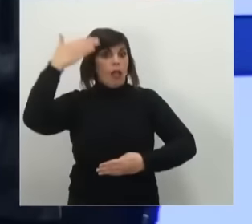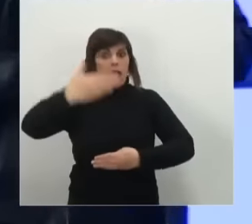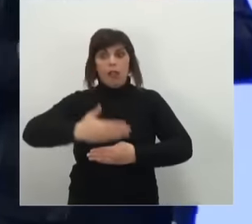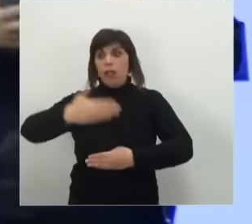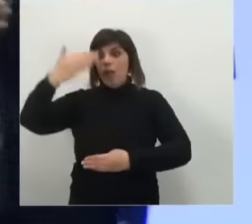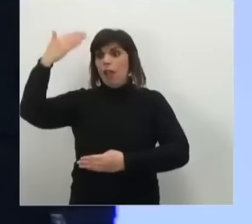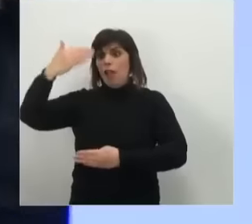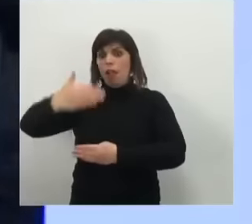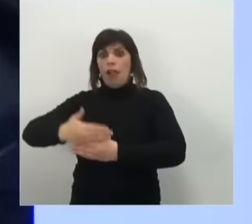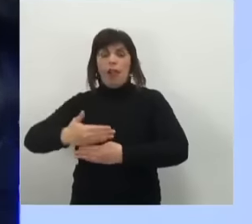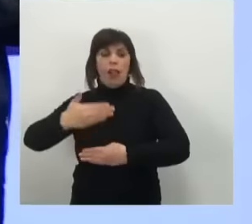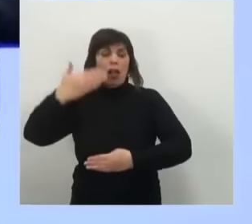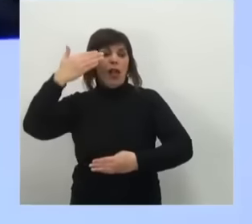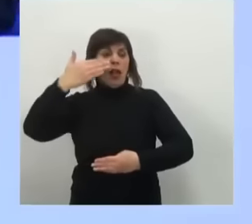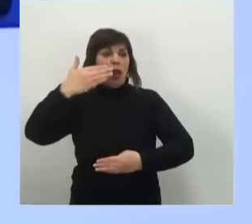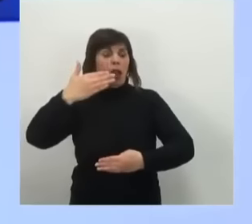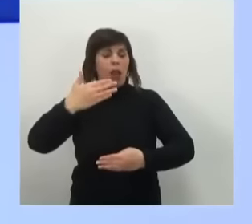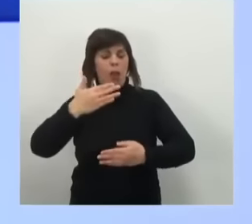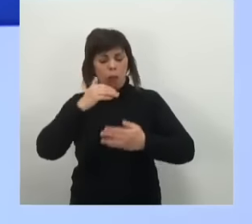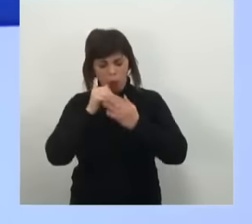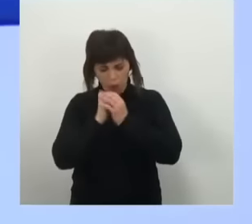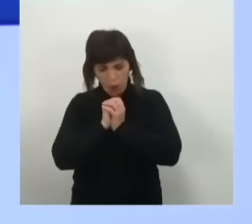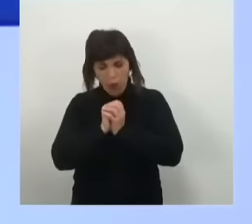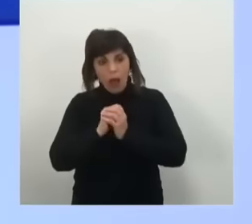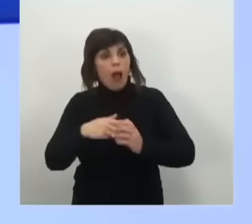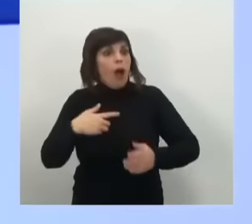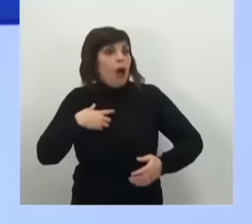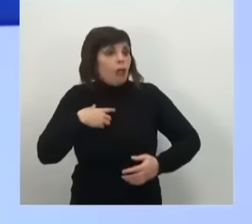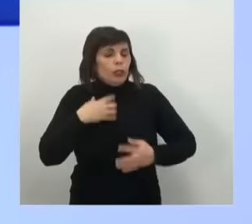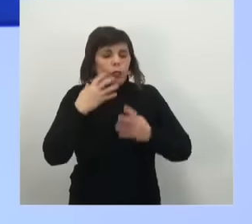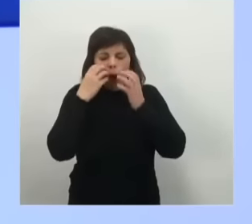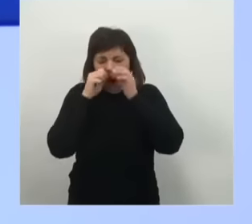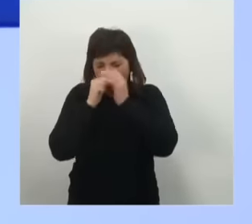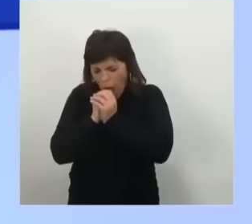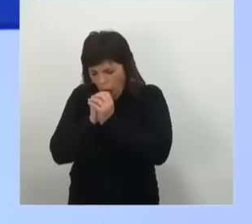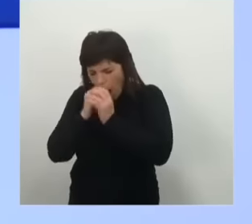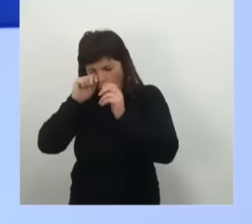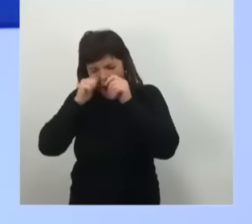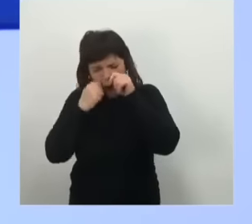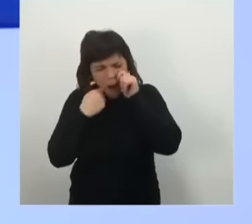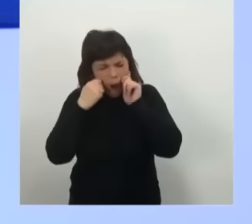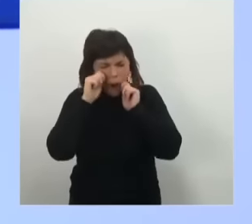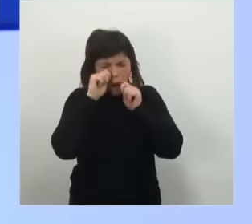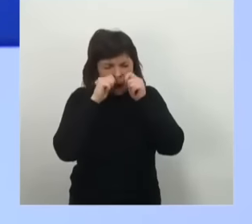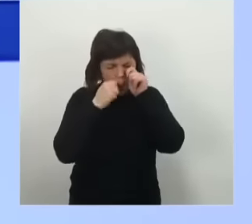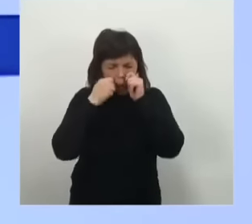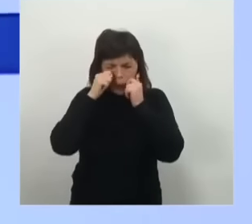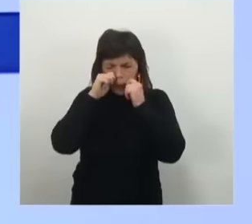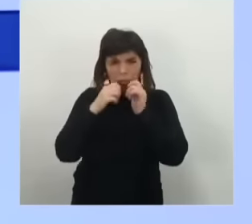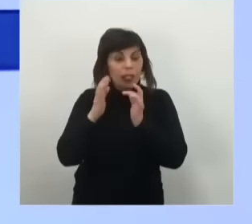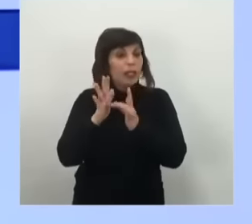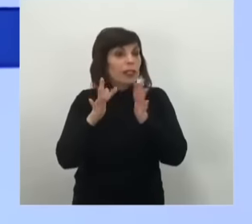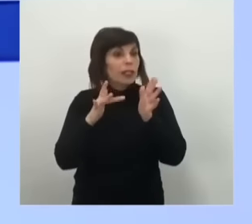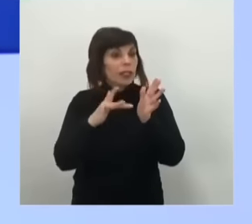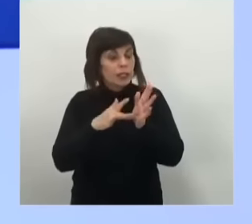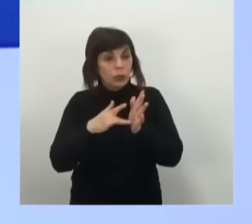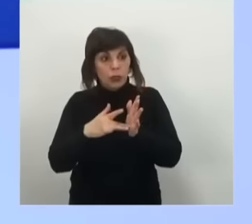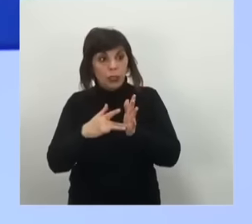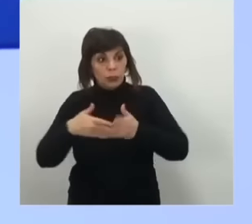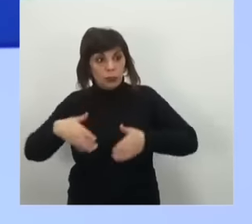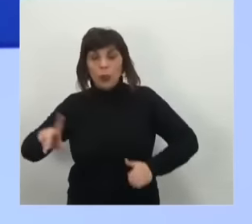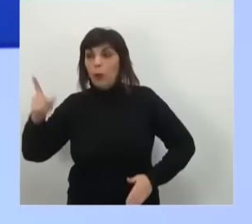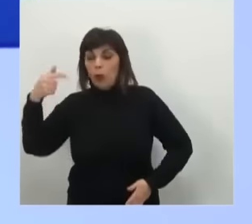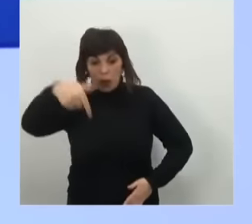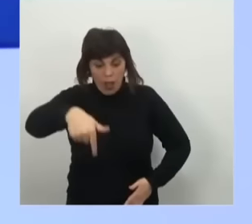lamentaciones empecé a llorar de la emoción pensando estoy allí donde estuvo Jesucristo el hijo de